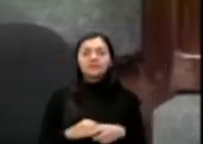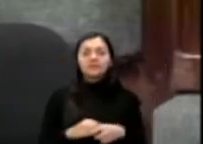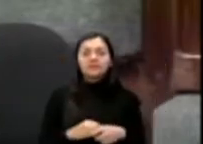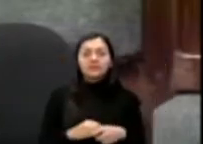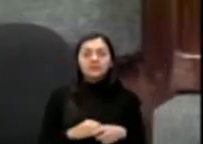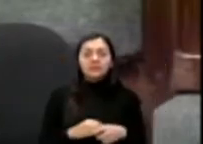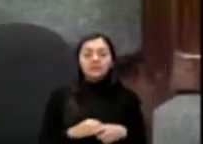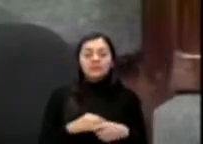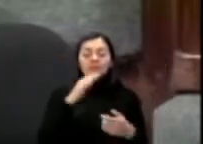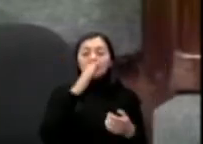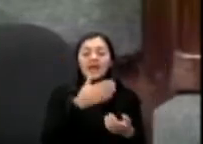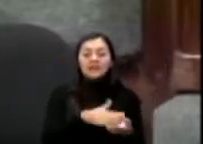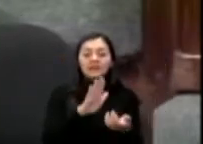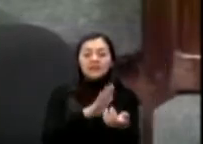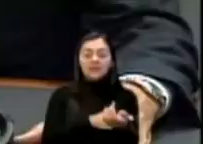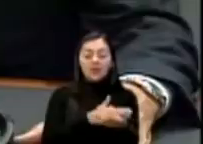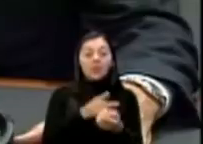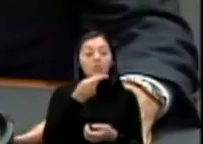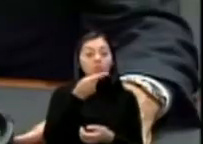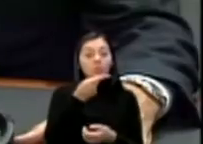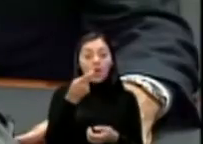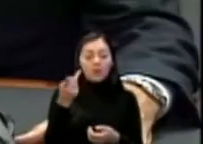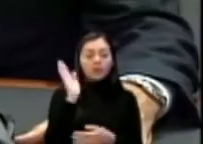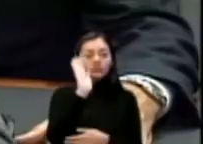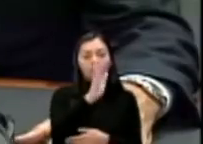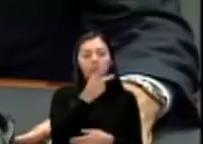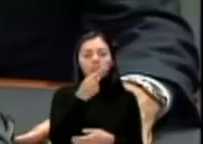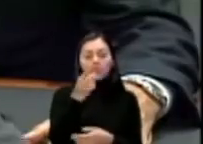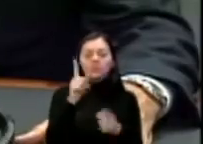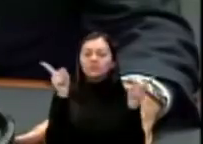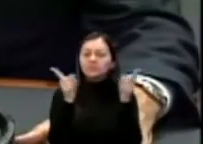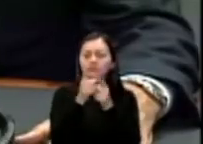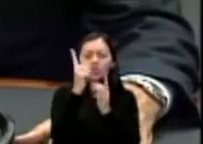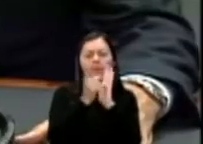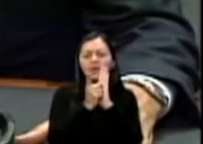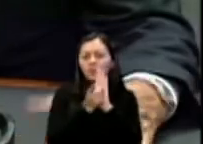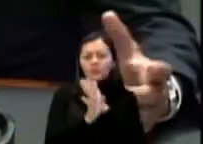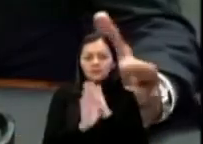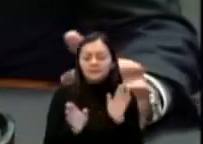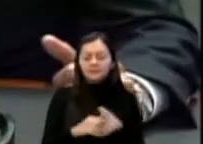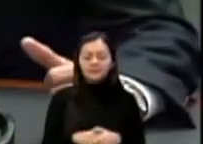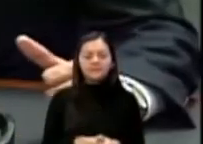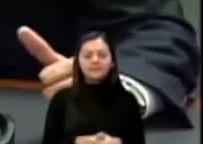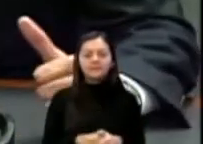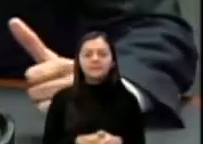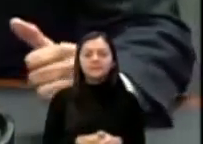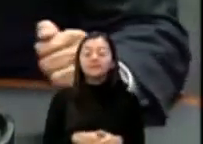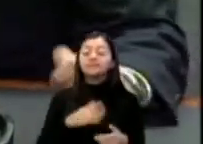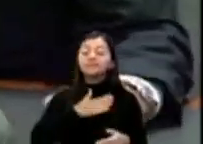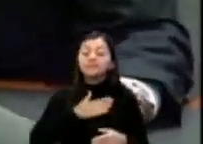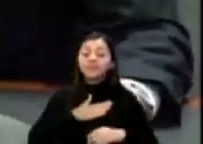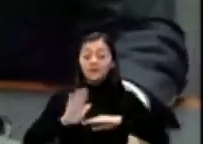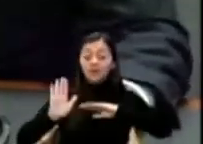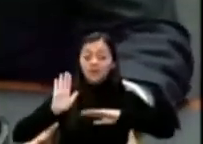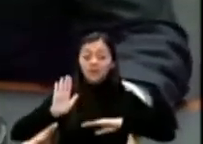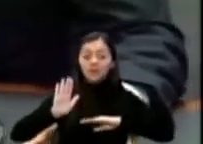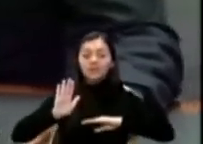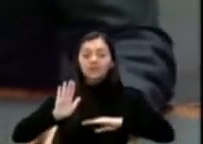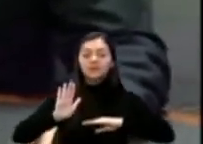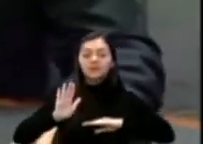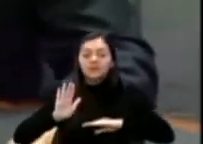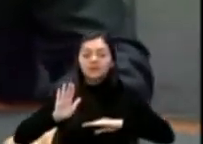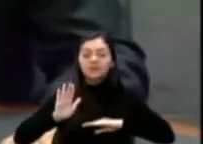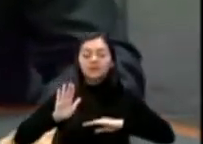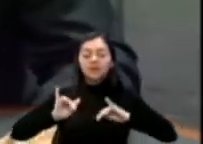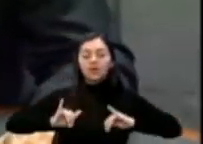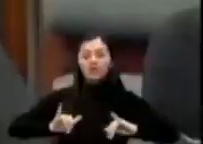una canción para el pueblo lo que es del pueblo su conclusión en un minuto o vicepresidente nuestro compromiso se